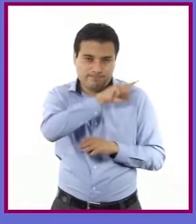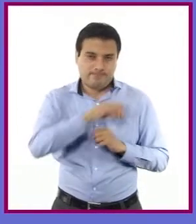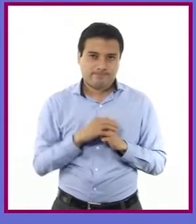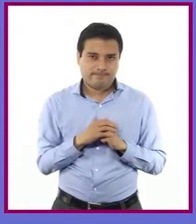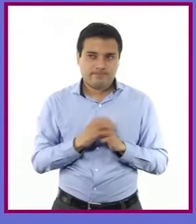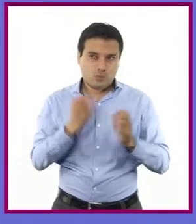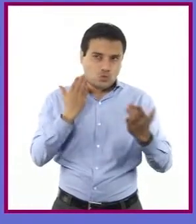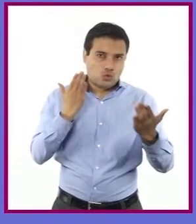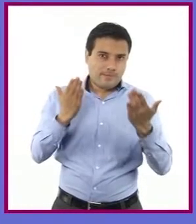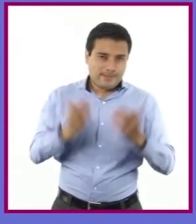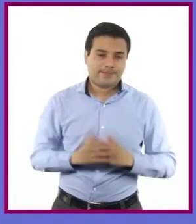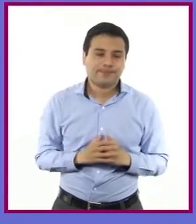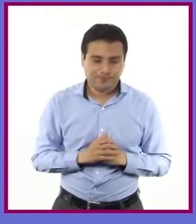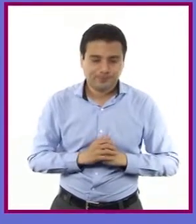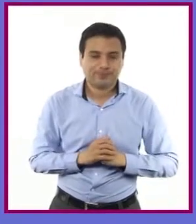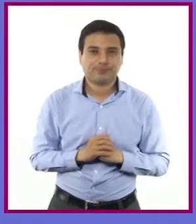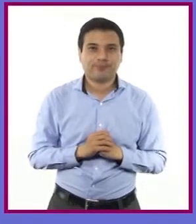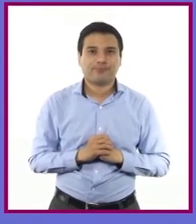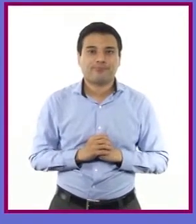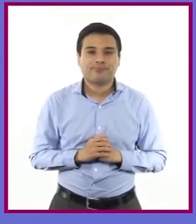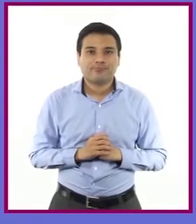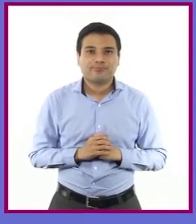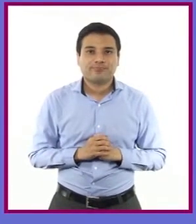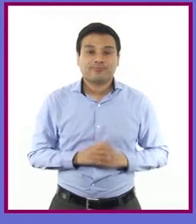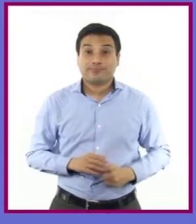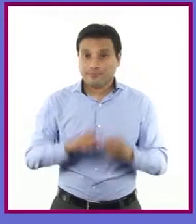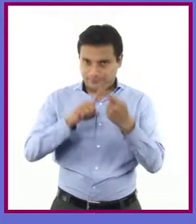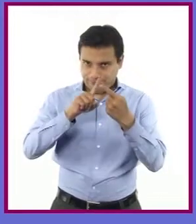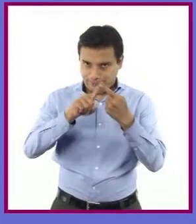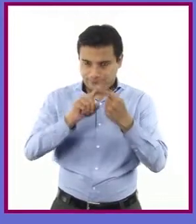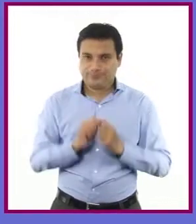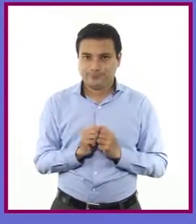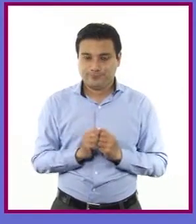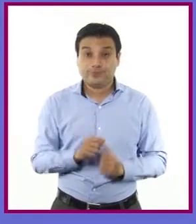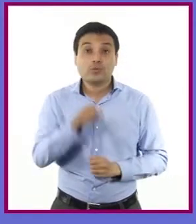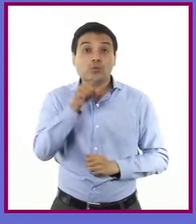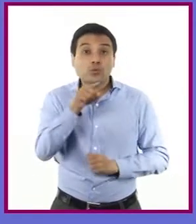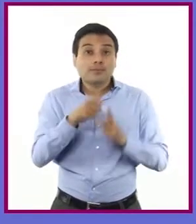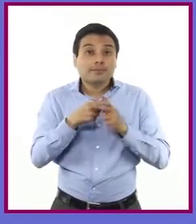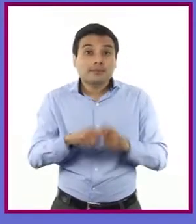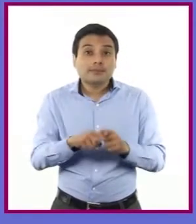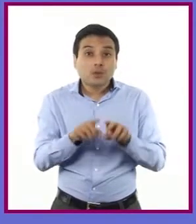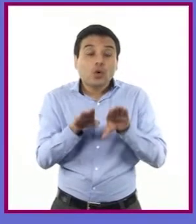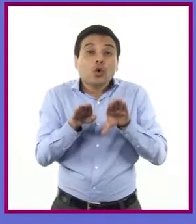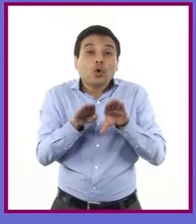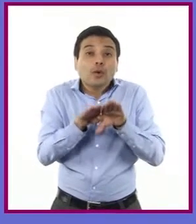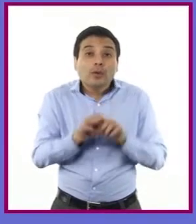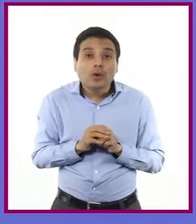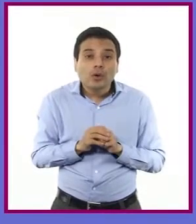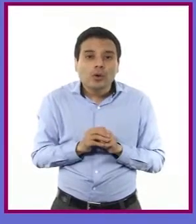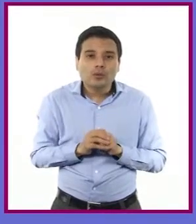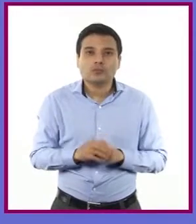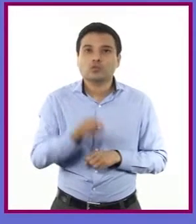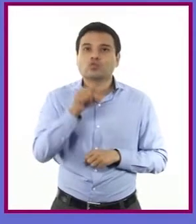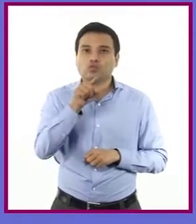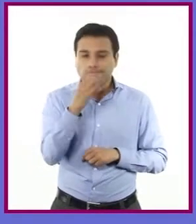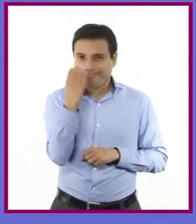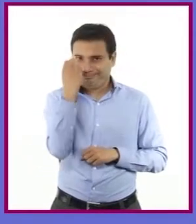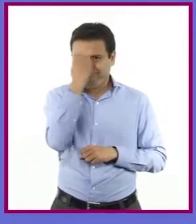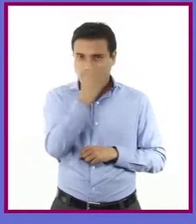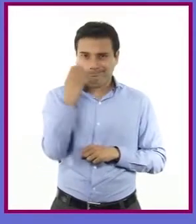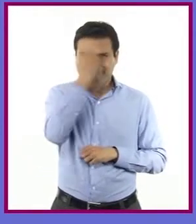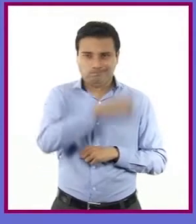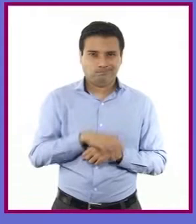de comparar textos. Primero, para iniciar, es importante determinar las categorías que